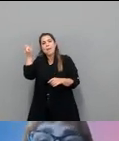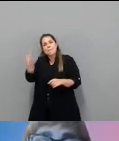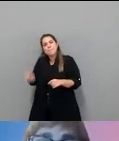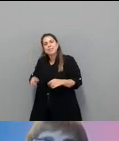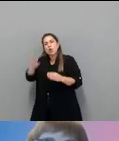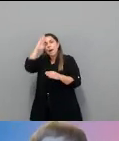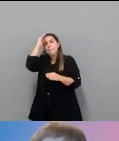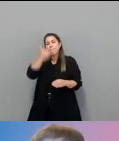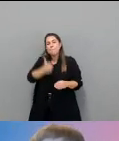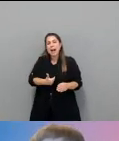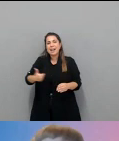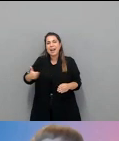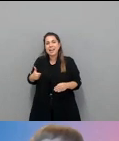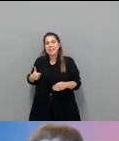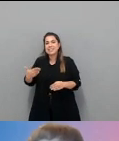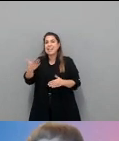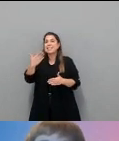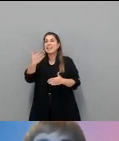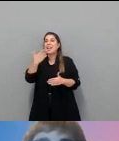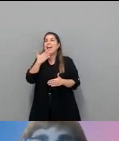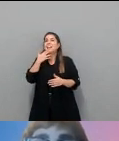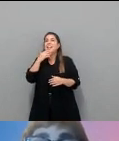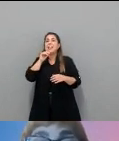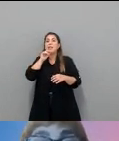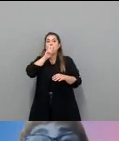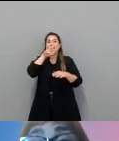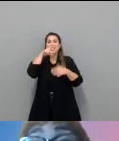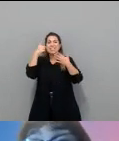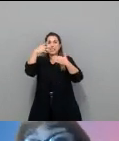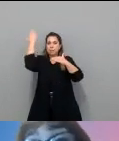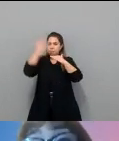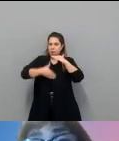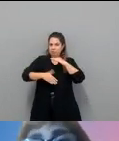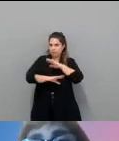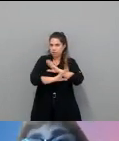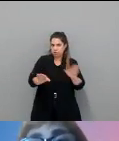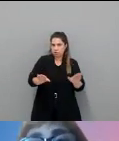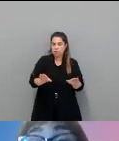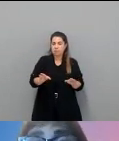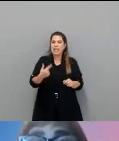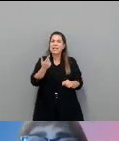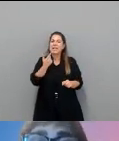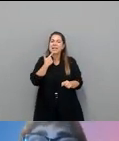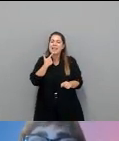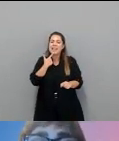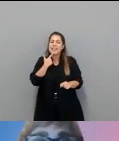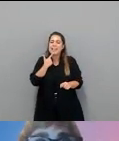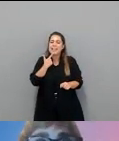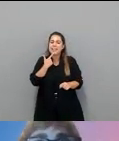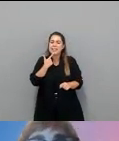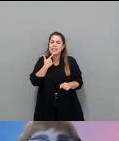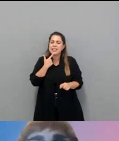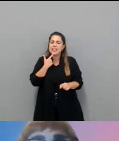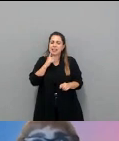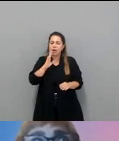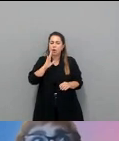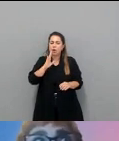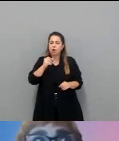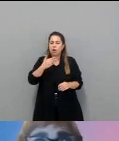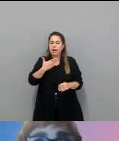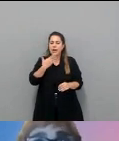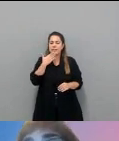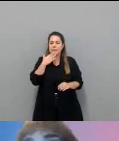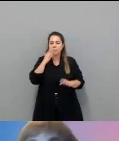tenga hasta 26 años de edad. Hago el énfasis en adoptante, pero también en algo que es